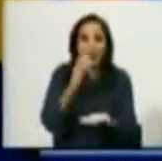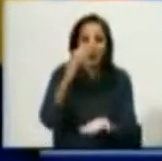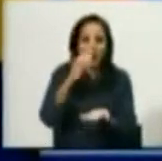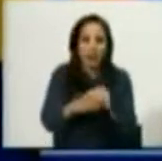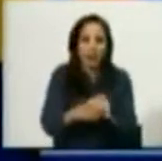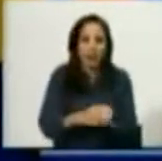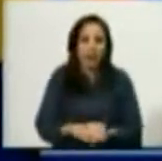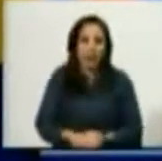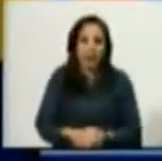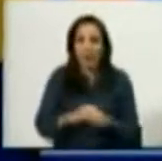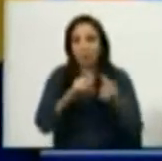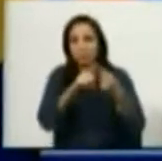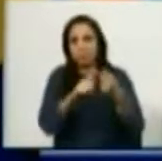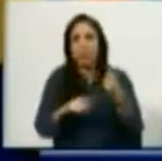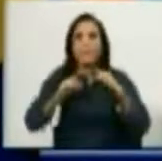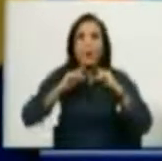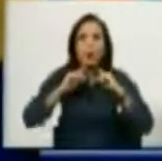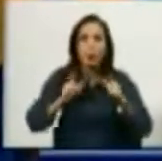macuto